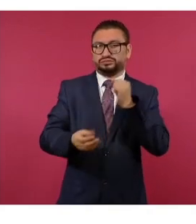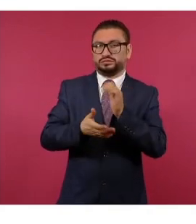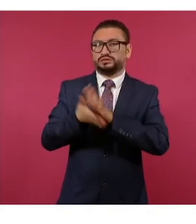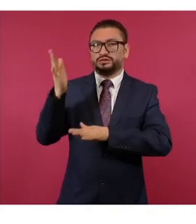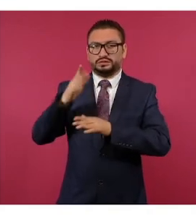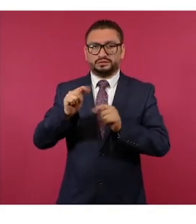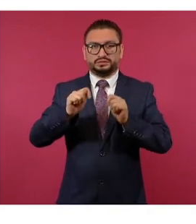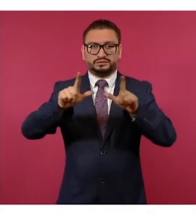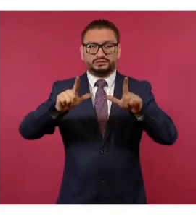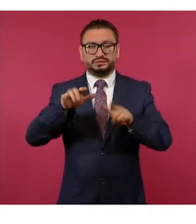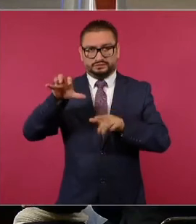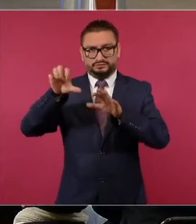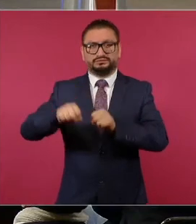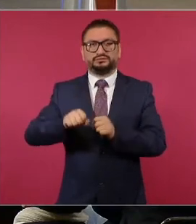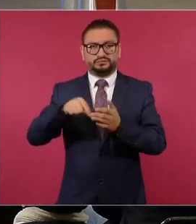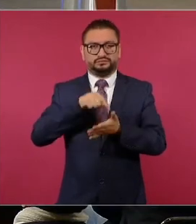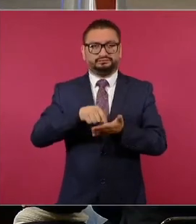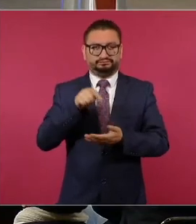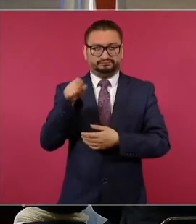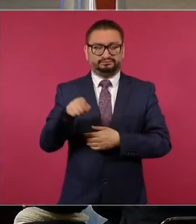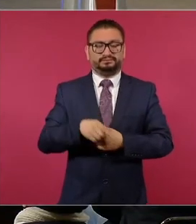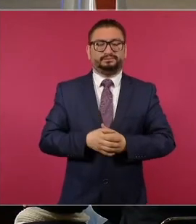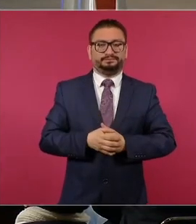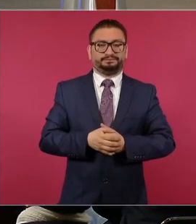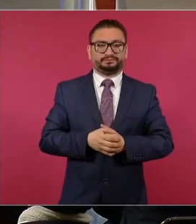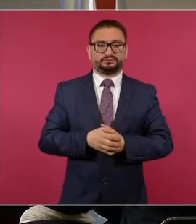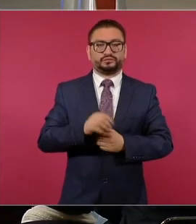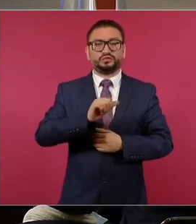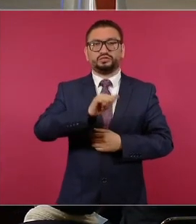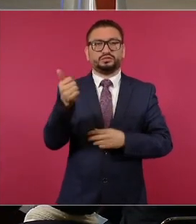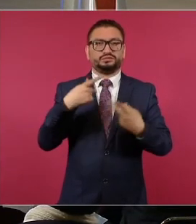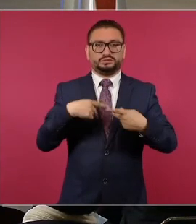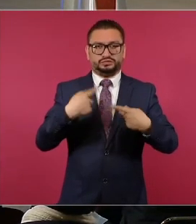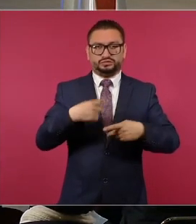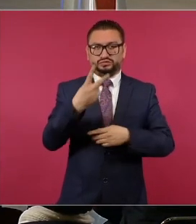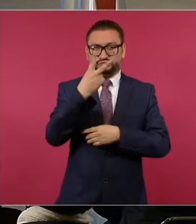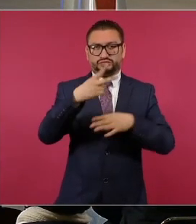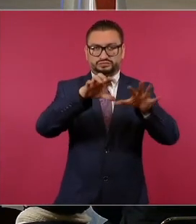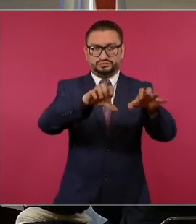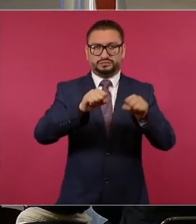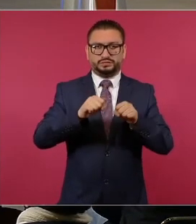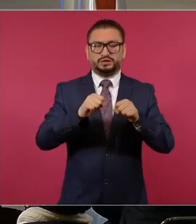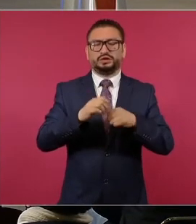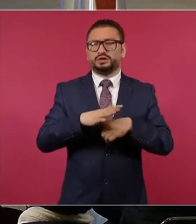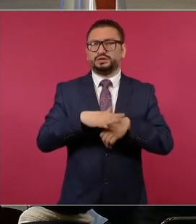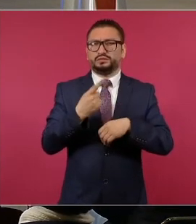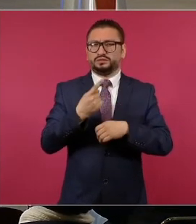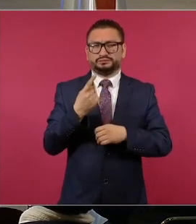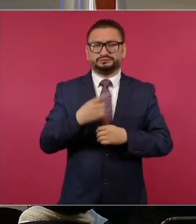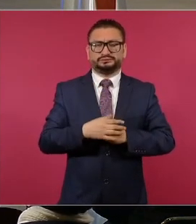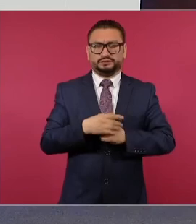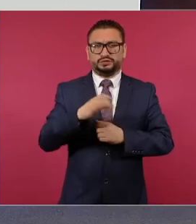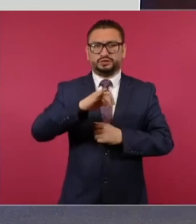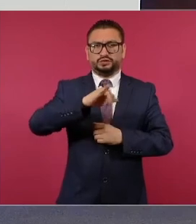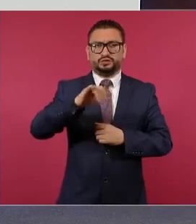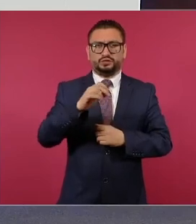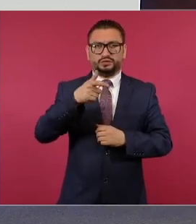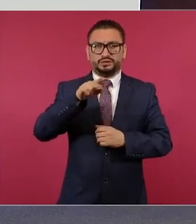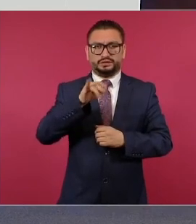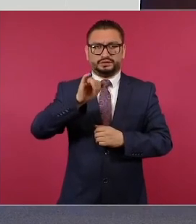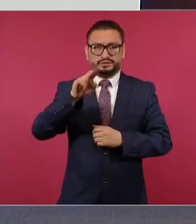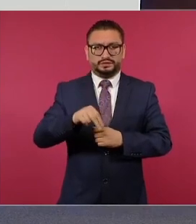lugar donde fue detenido. Adelante. Estas 2 detenciones de